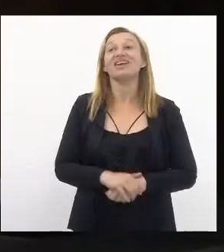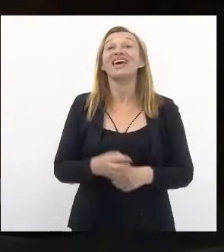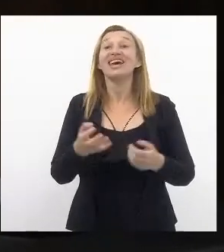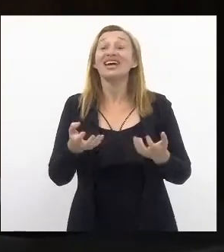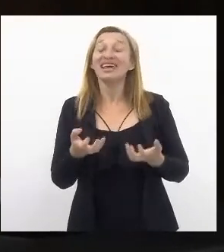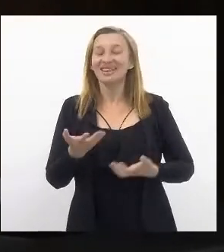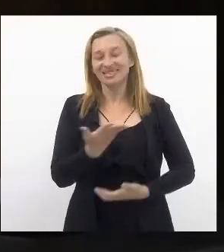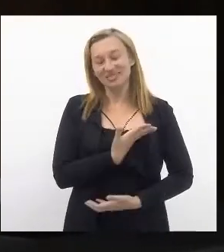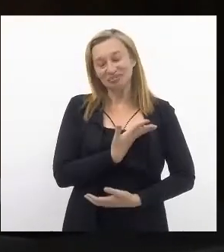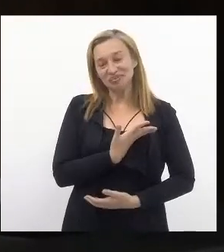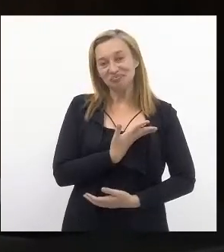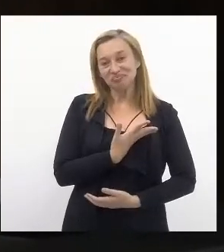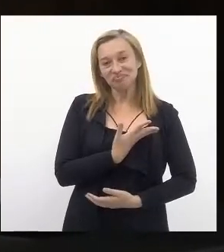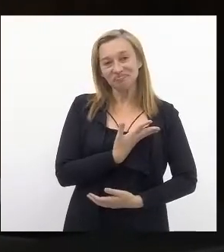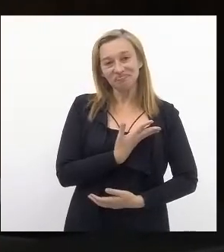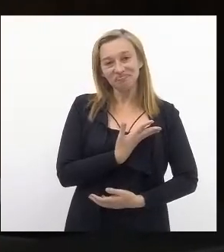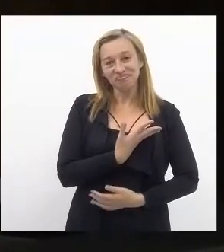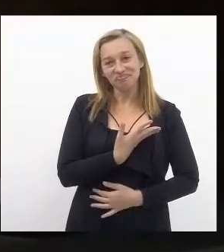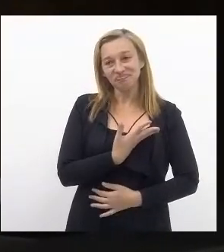Queridos amigos,